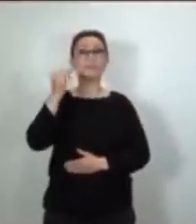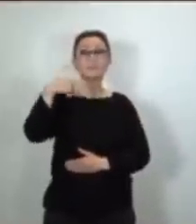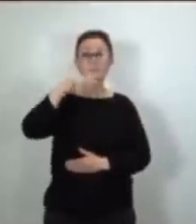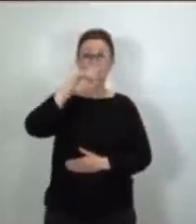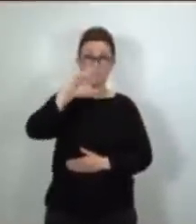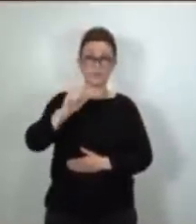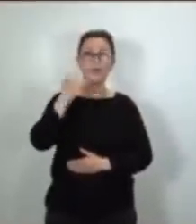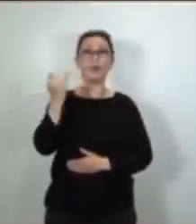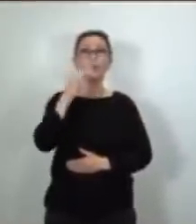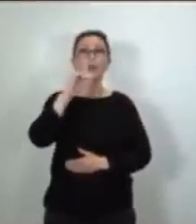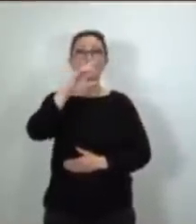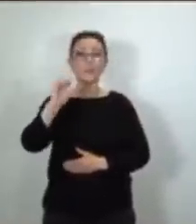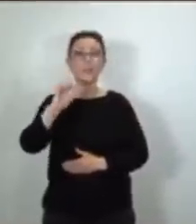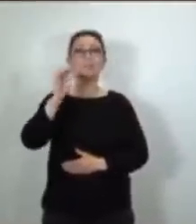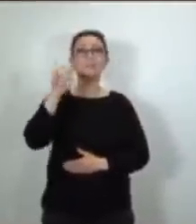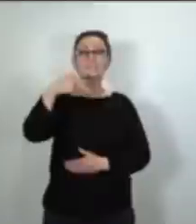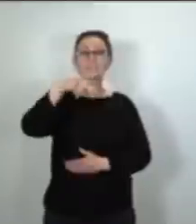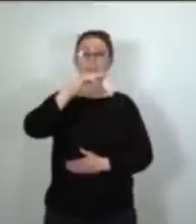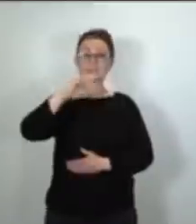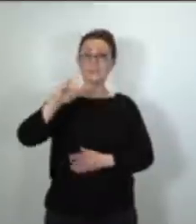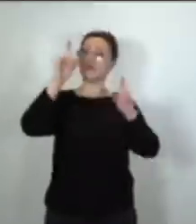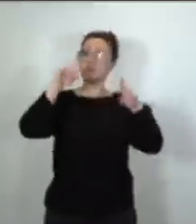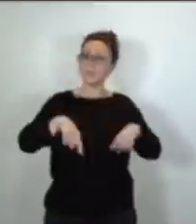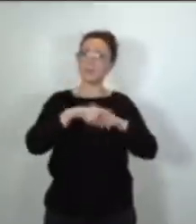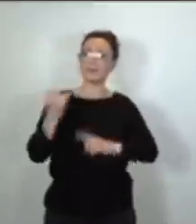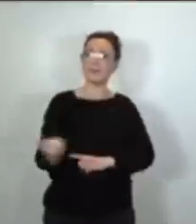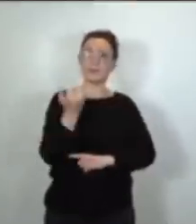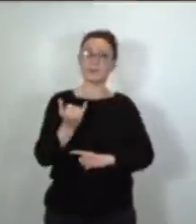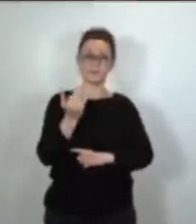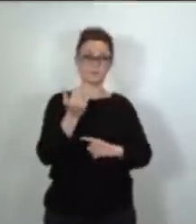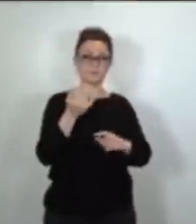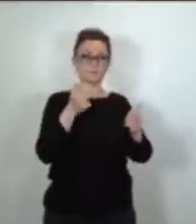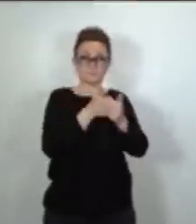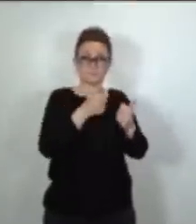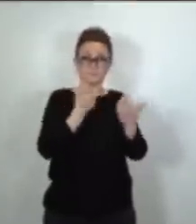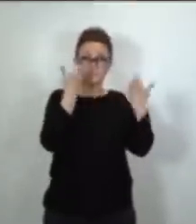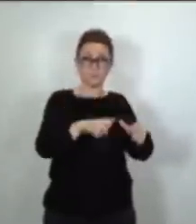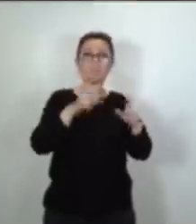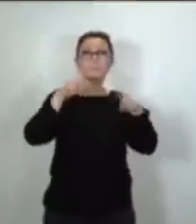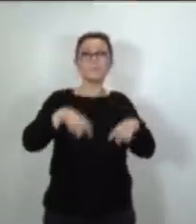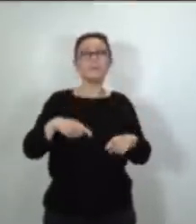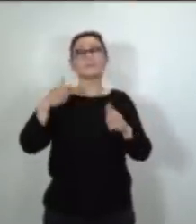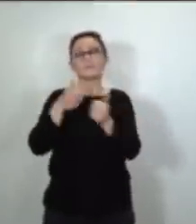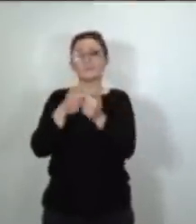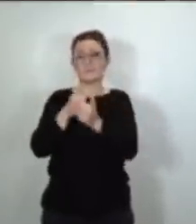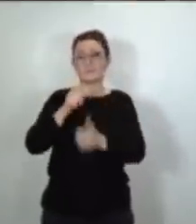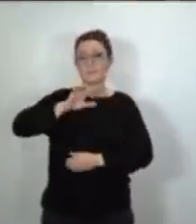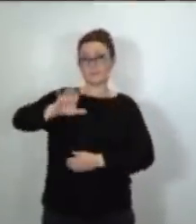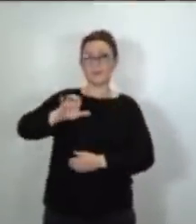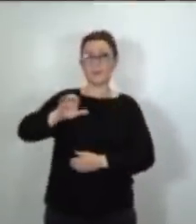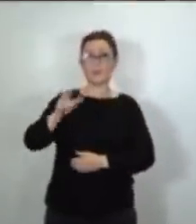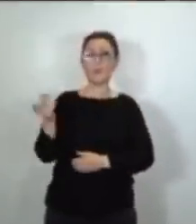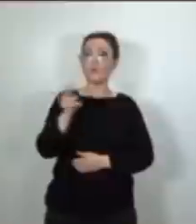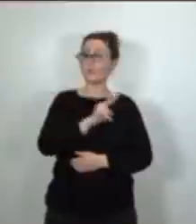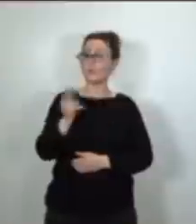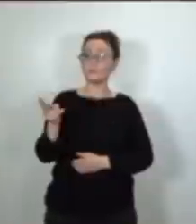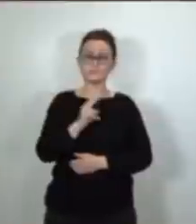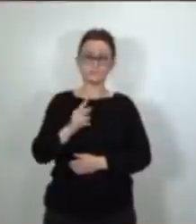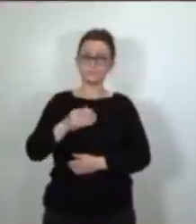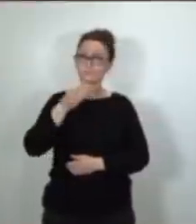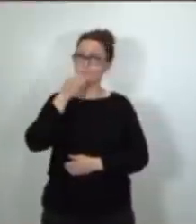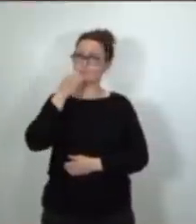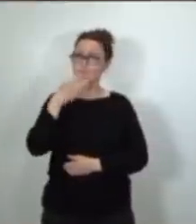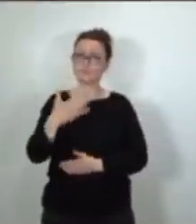Santi, a los equipos de los gabinetes del vicepresidente y de las dos secretarías de Estado, que desde el primer minuto, y también